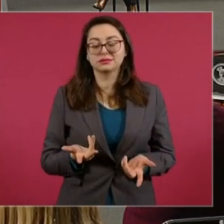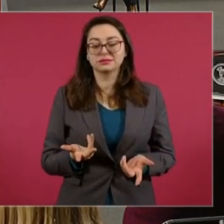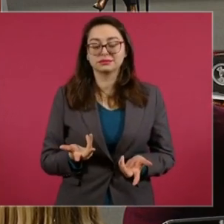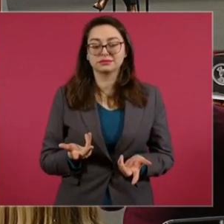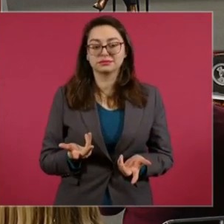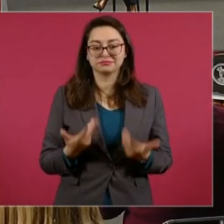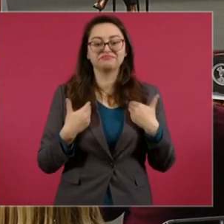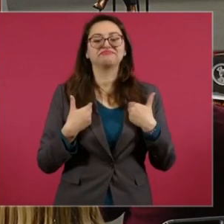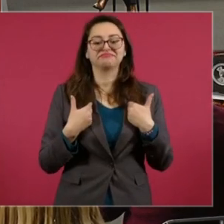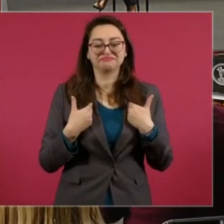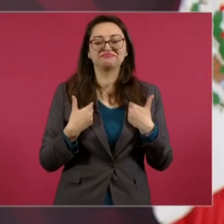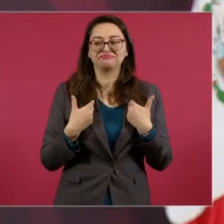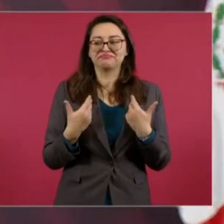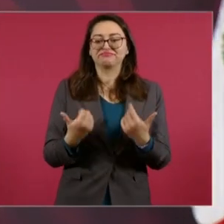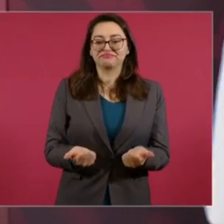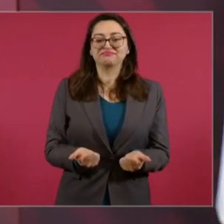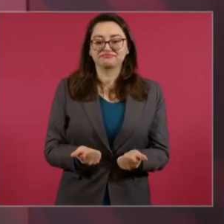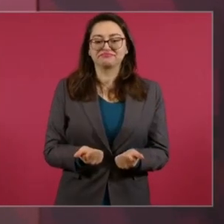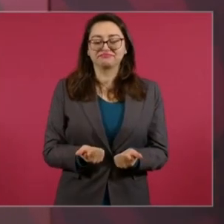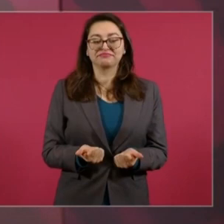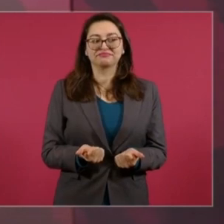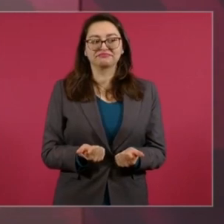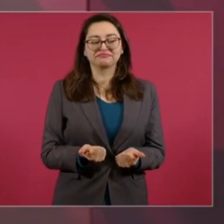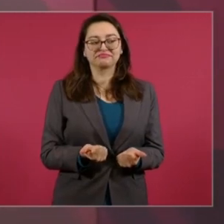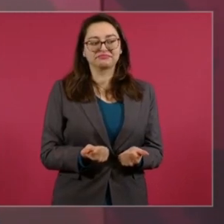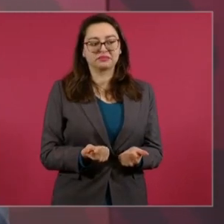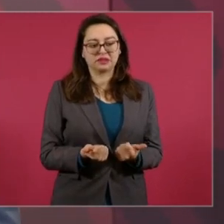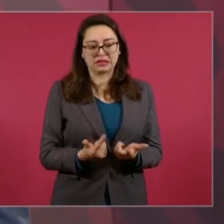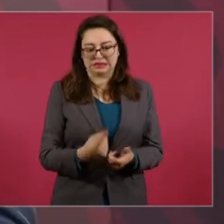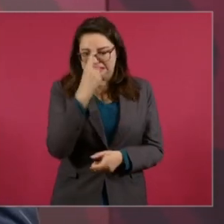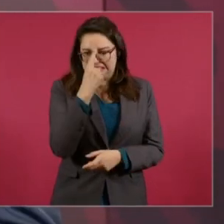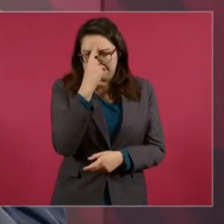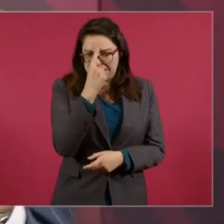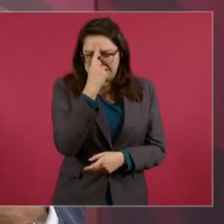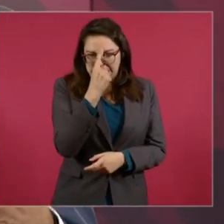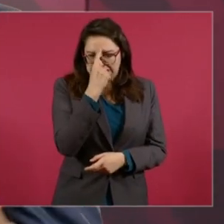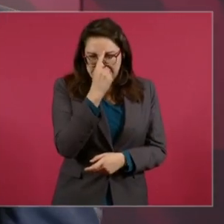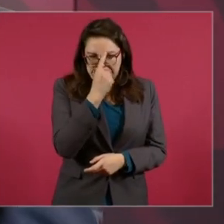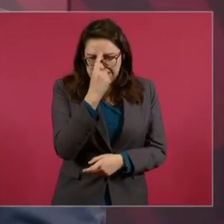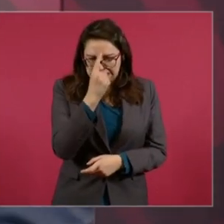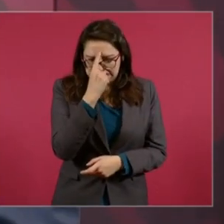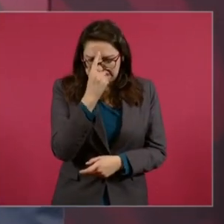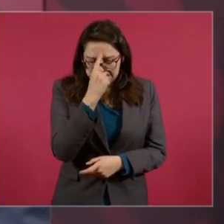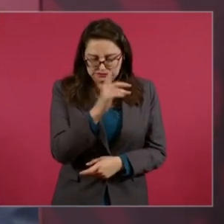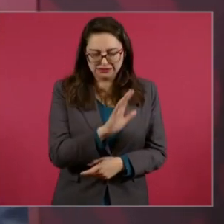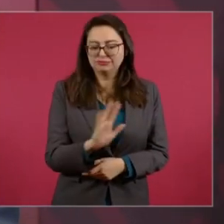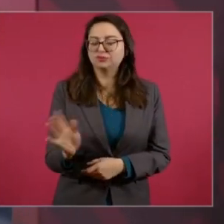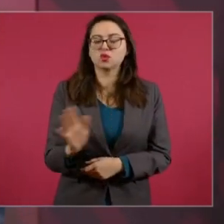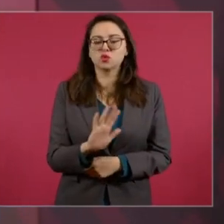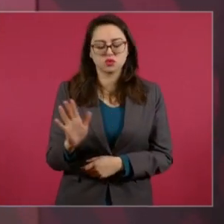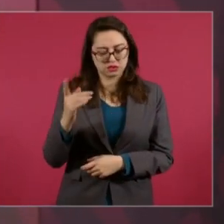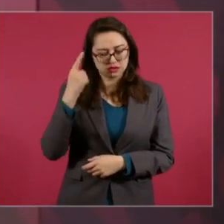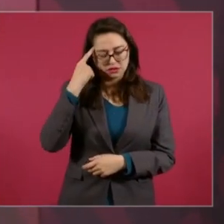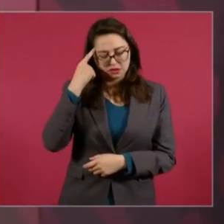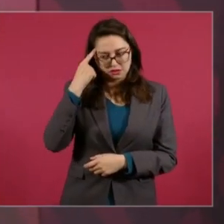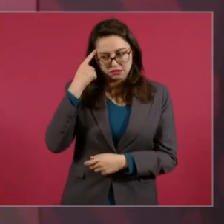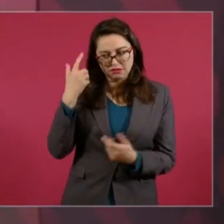y menos fanáticos, los más pragmáticos.